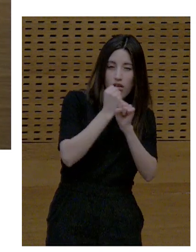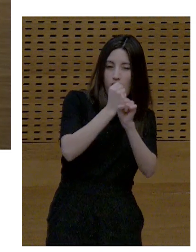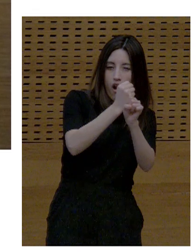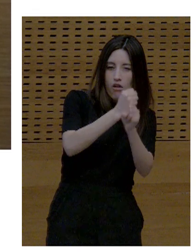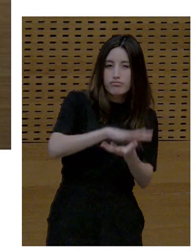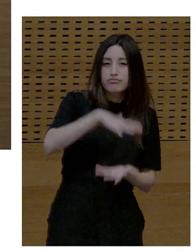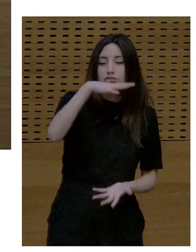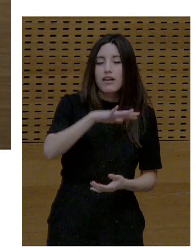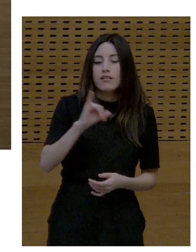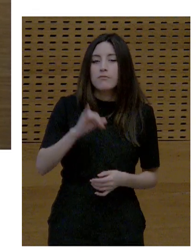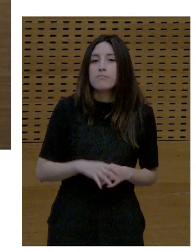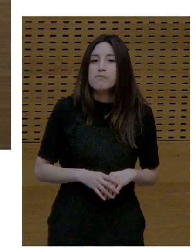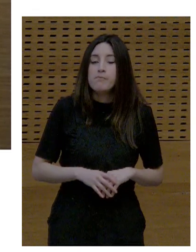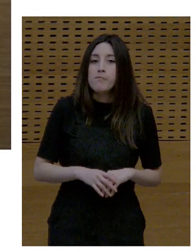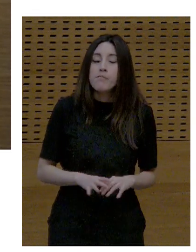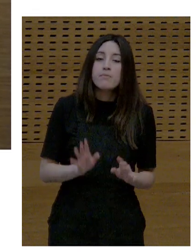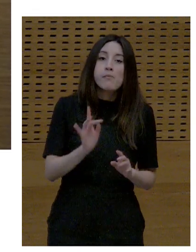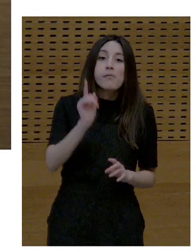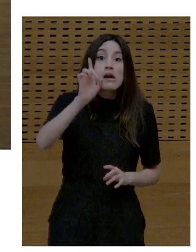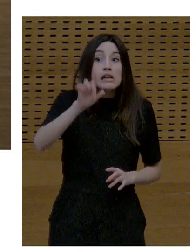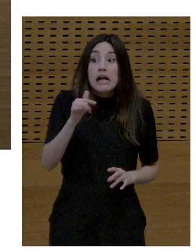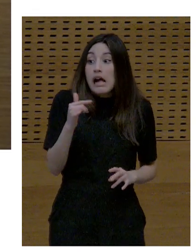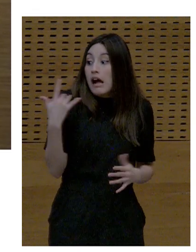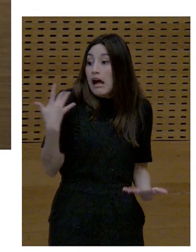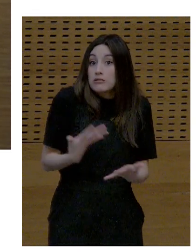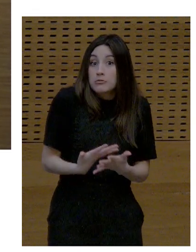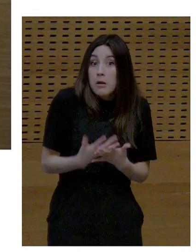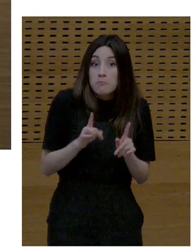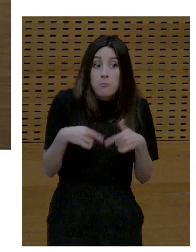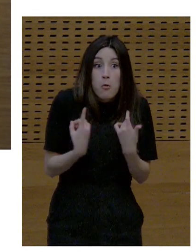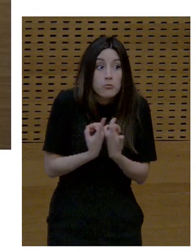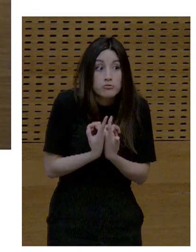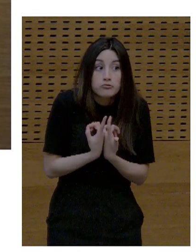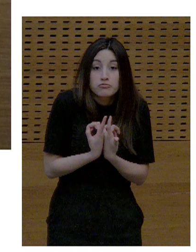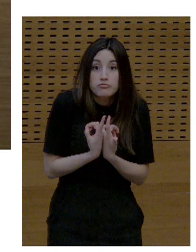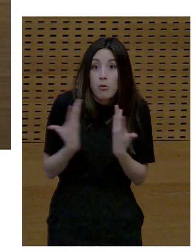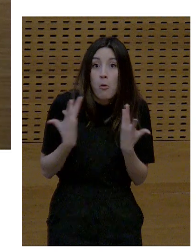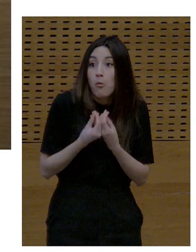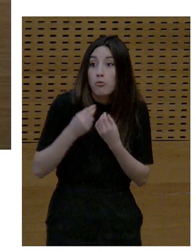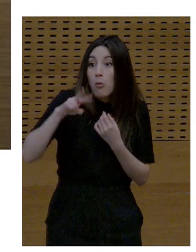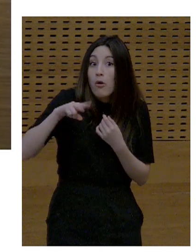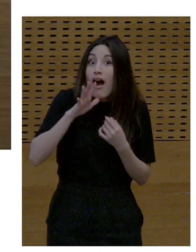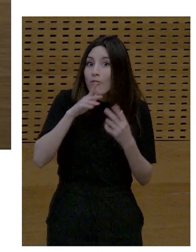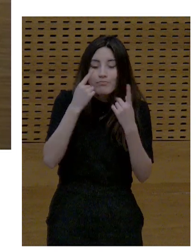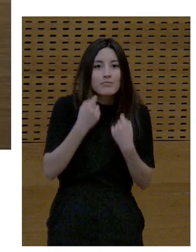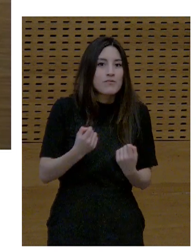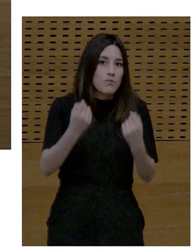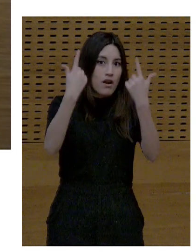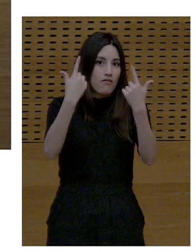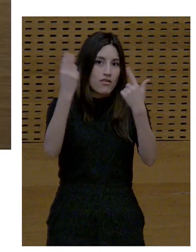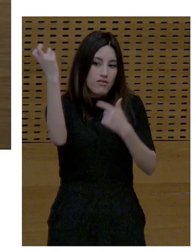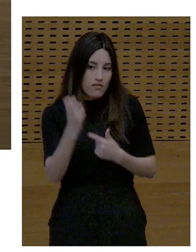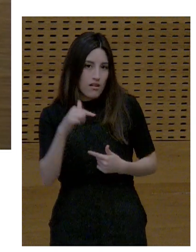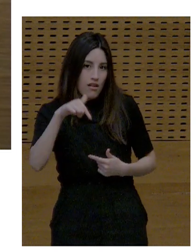Hasta ahora creo que no habíamos tenido la suerte de contar con ella, ¿no? Creo que es la primera vez que viene a una actividad de